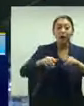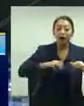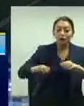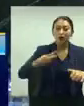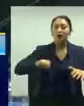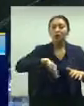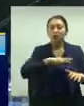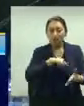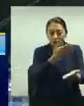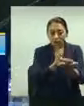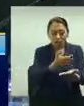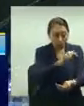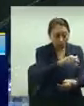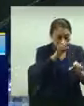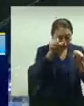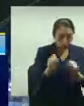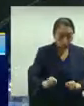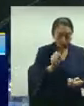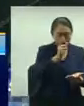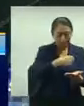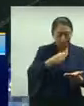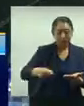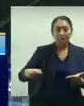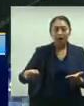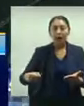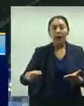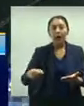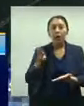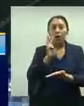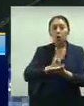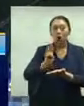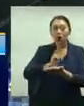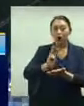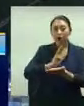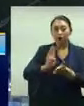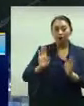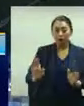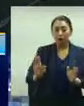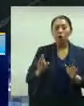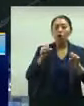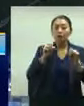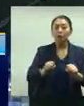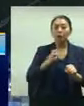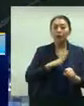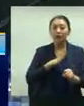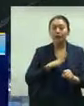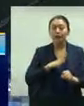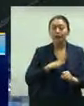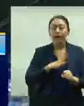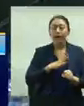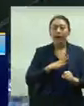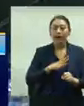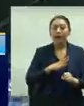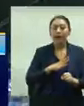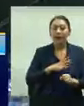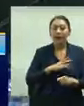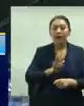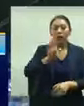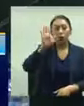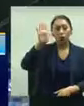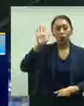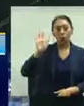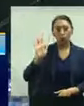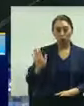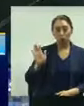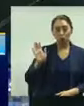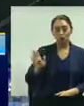que ellos puedan firmar con el banco, que es BCIE, para poder tener ya la asignación o el compromiso, más que